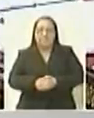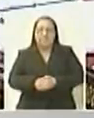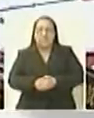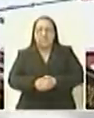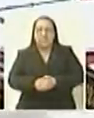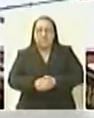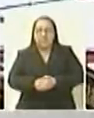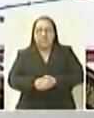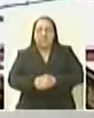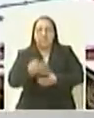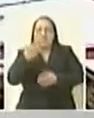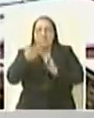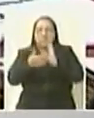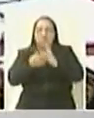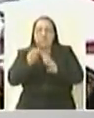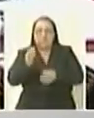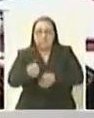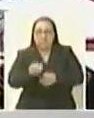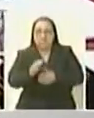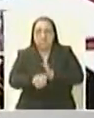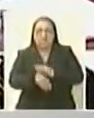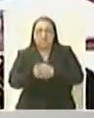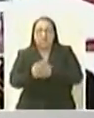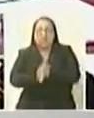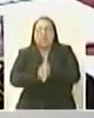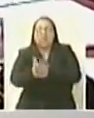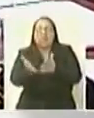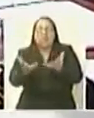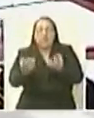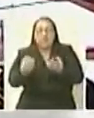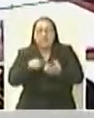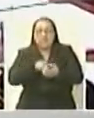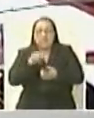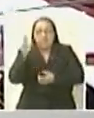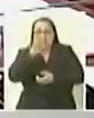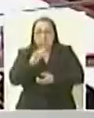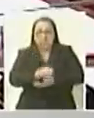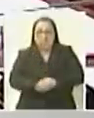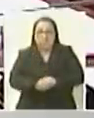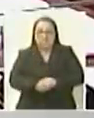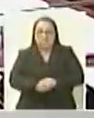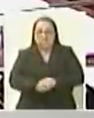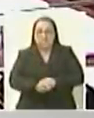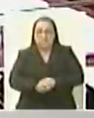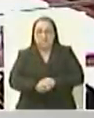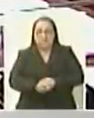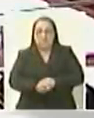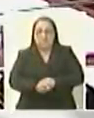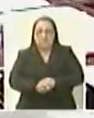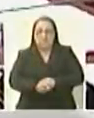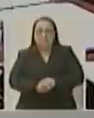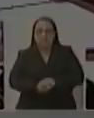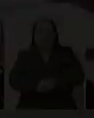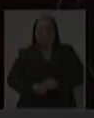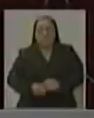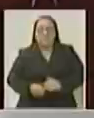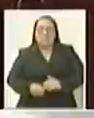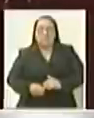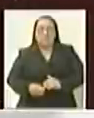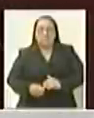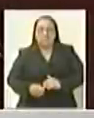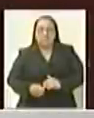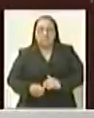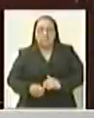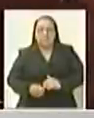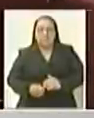in cito van a mostrar justamente el interés que tenemos presidente que es lo que estamos compartiendo y que tenemos preocupación en eso Gracias